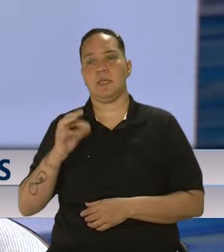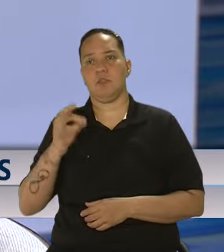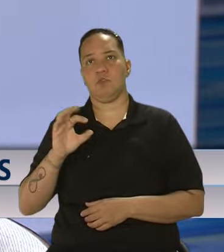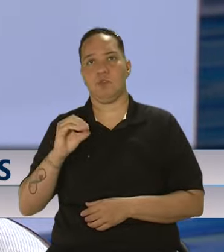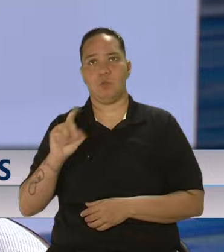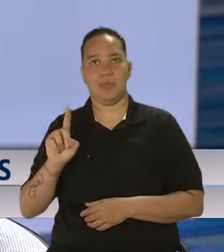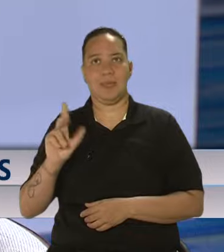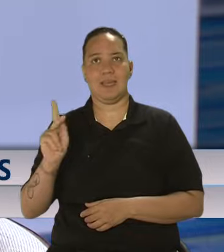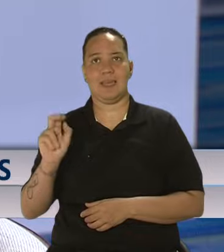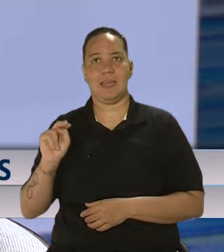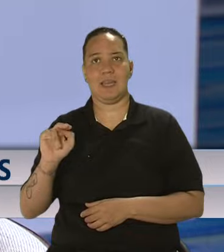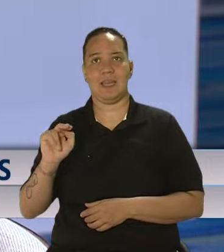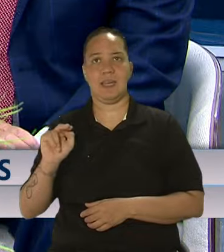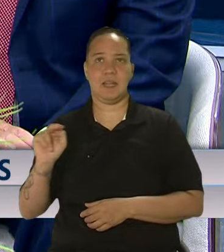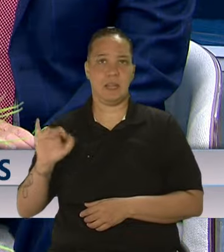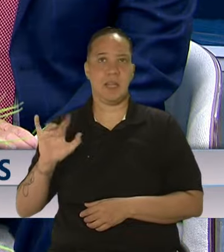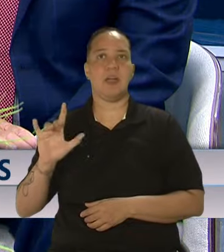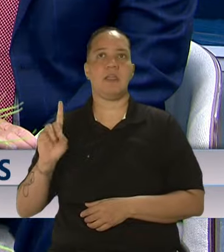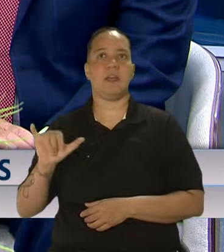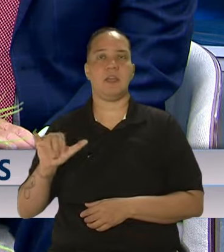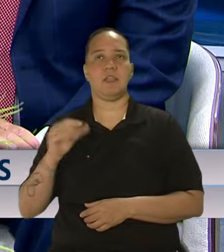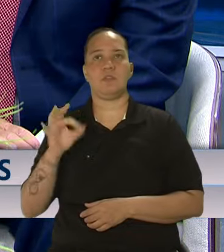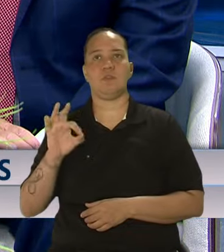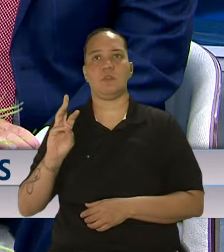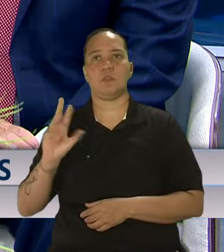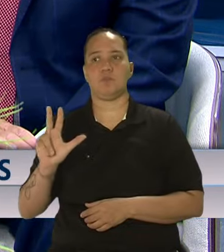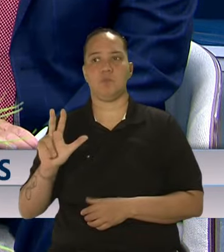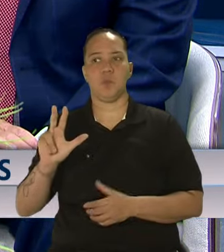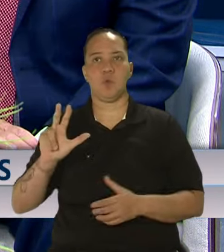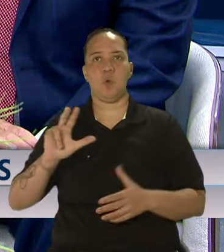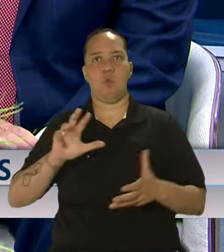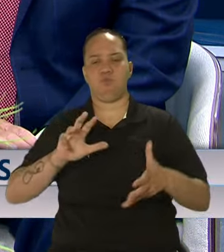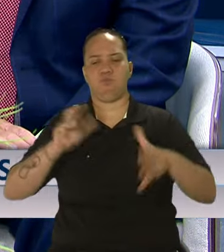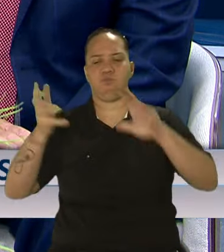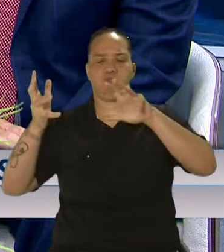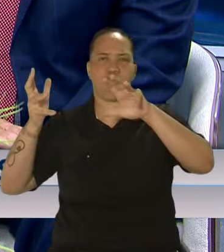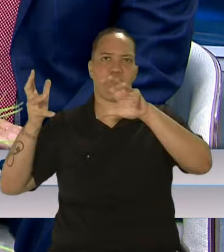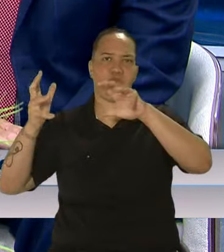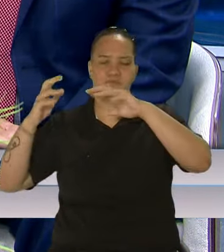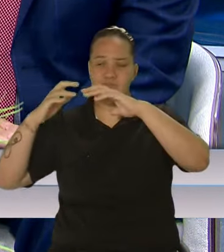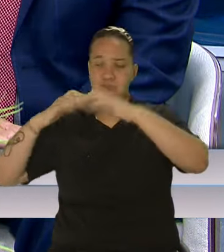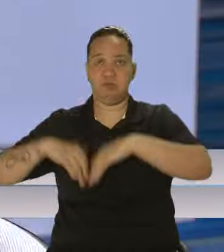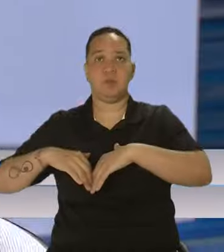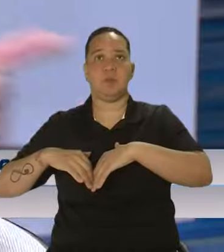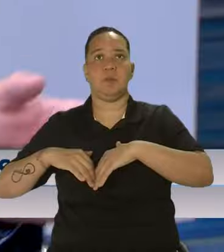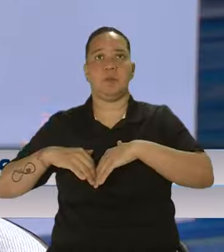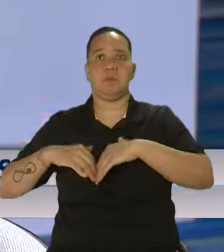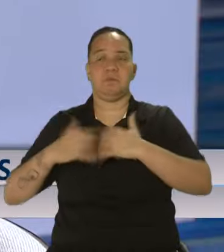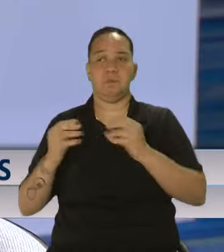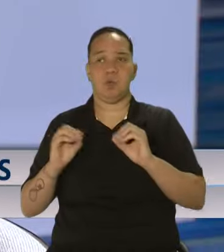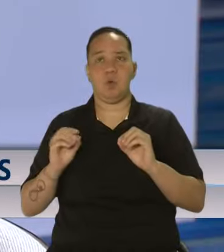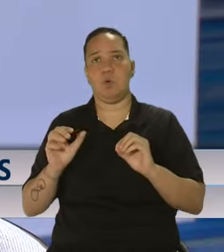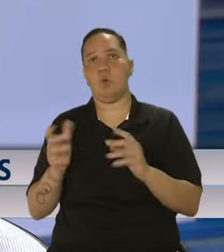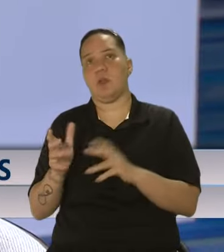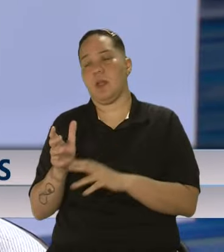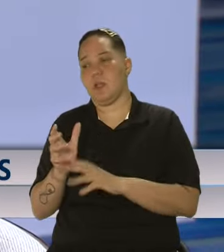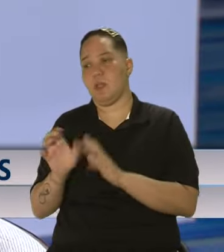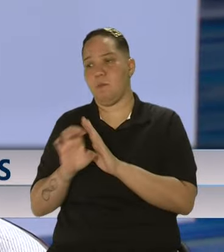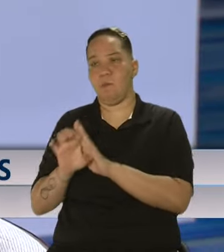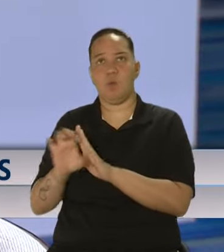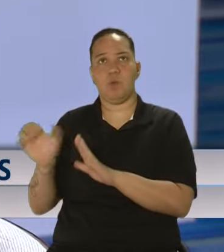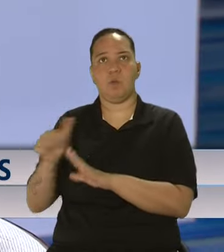de Kennedy en 1963 ha habido un colapso total como sí ha habido por otros detonantes Como por ejemplo